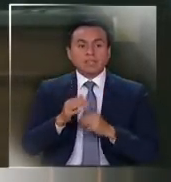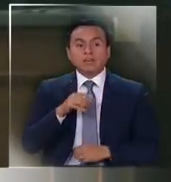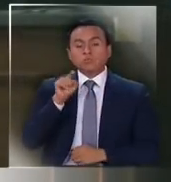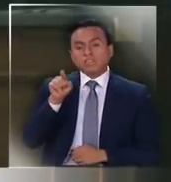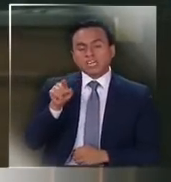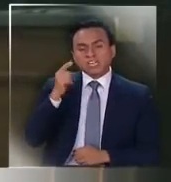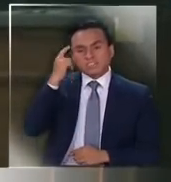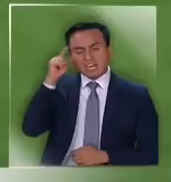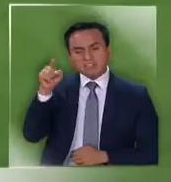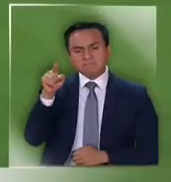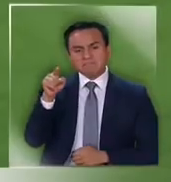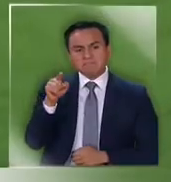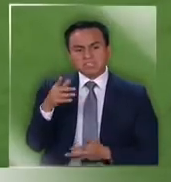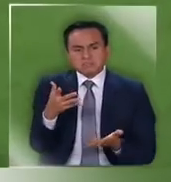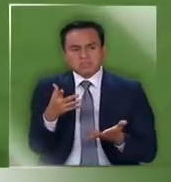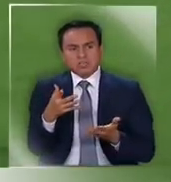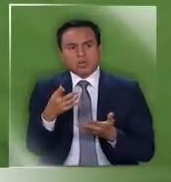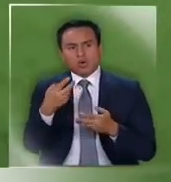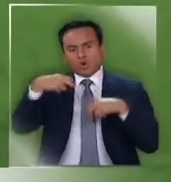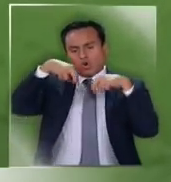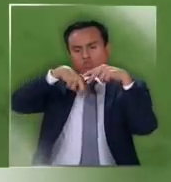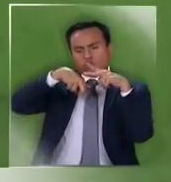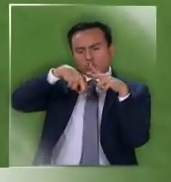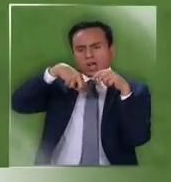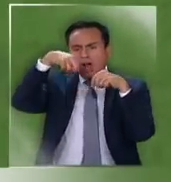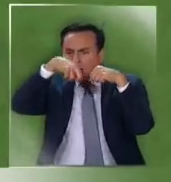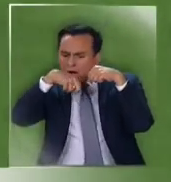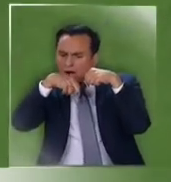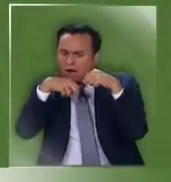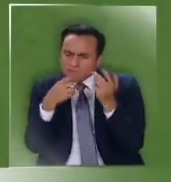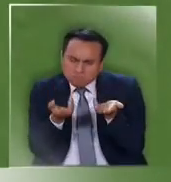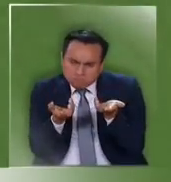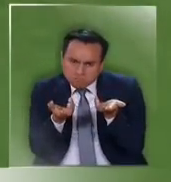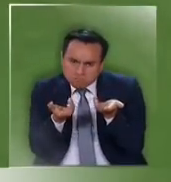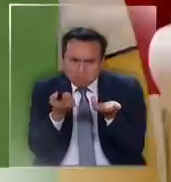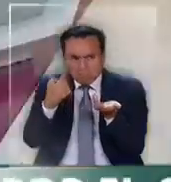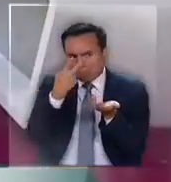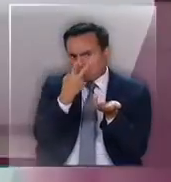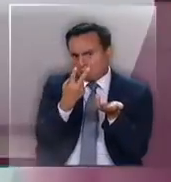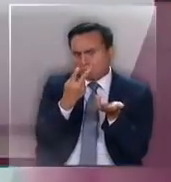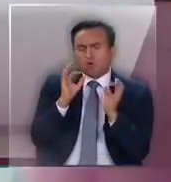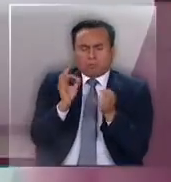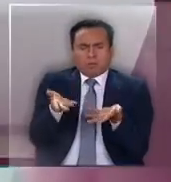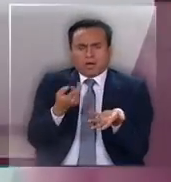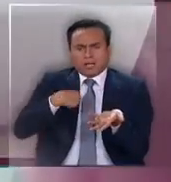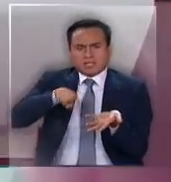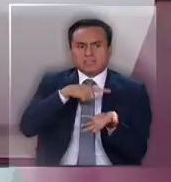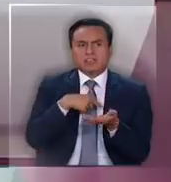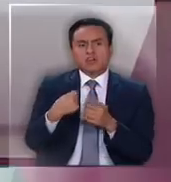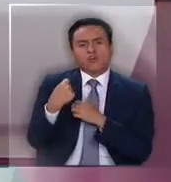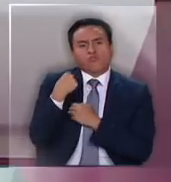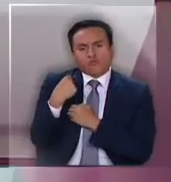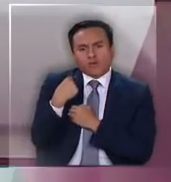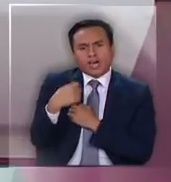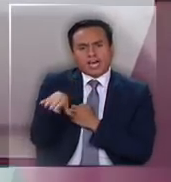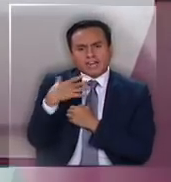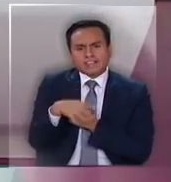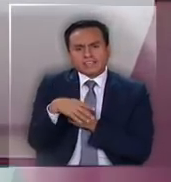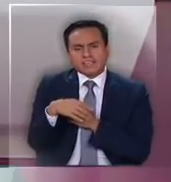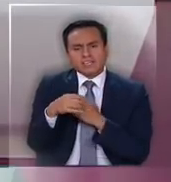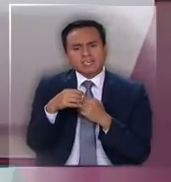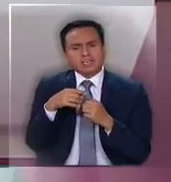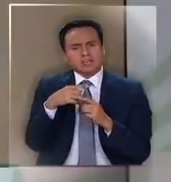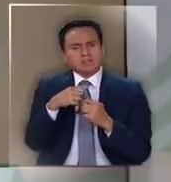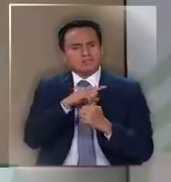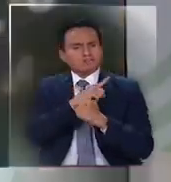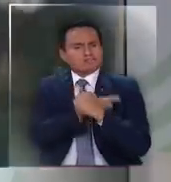Quizás a usted lo espante ver un tipo agachado frente a otro, pero para nosotros es normal. Muy fuerte, tiene mucha